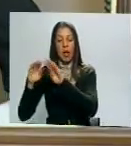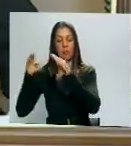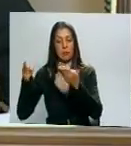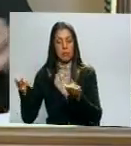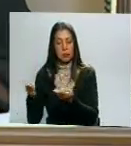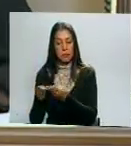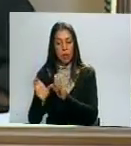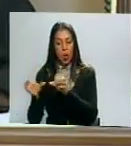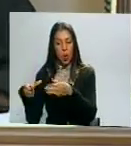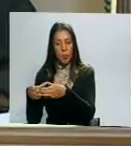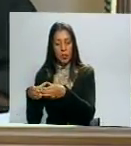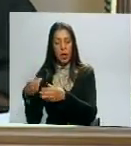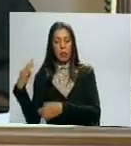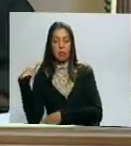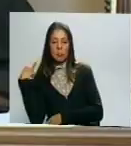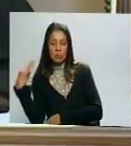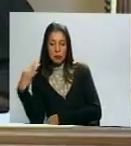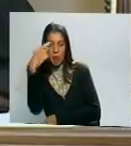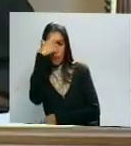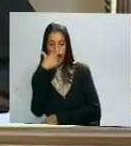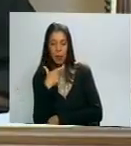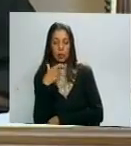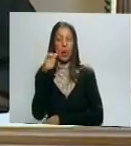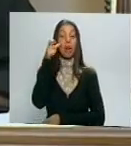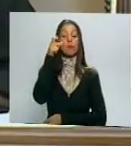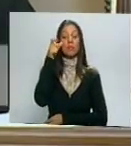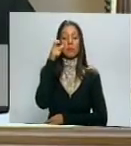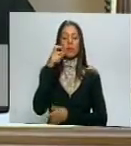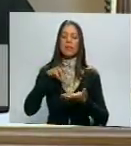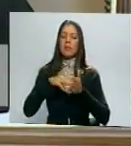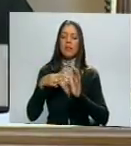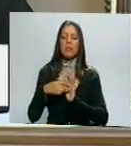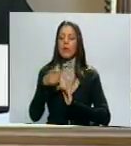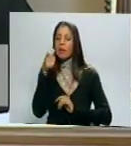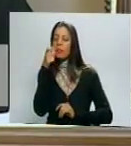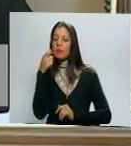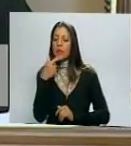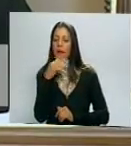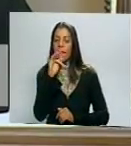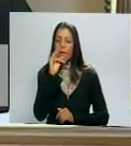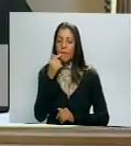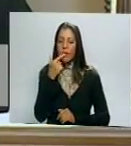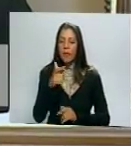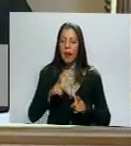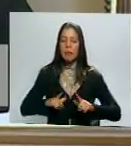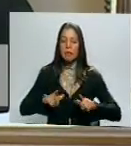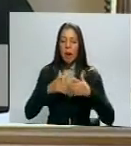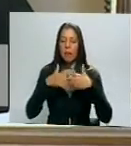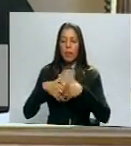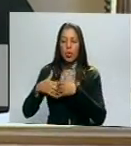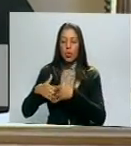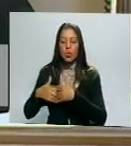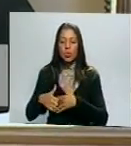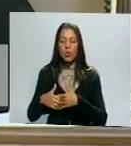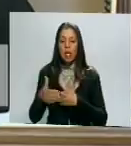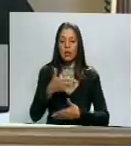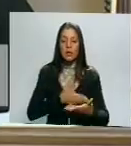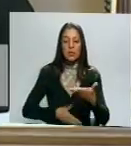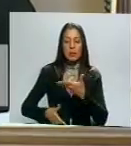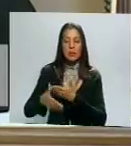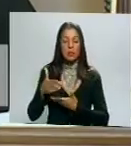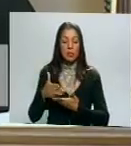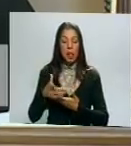que realizará el seguimiento y control, supervisión y fiscalización en los procesos productivos,